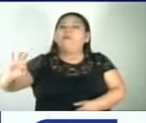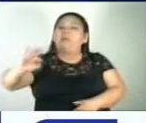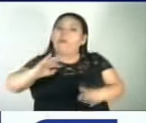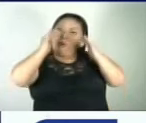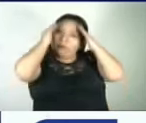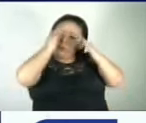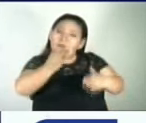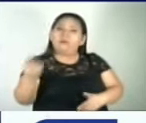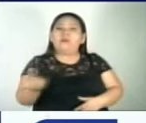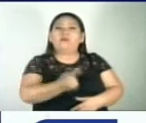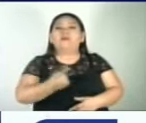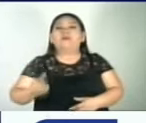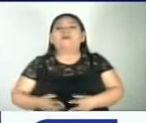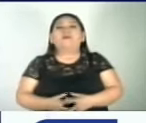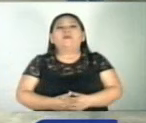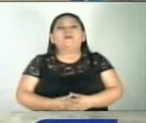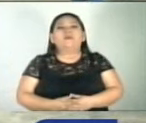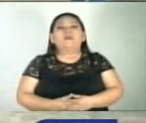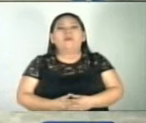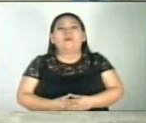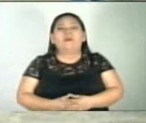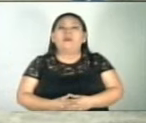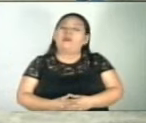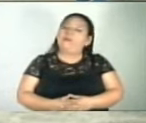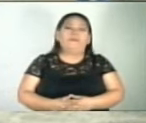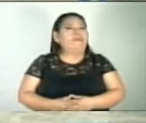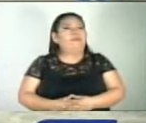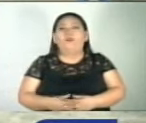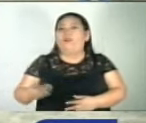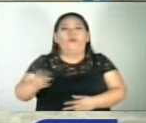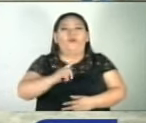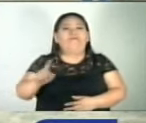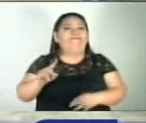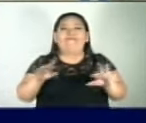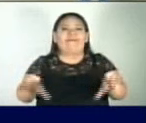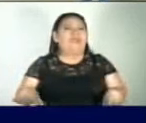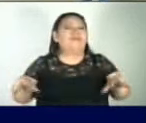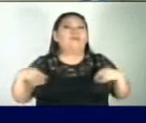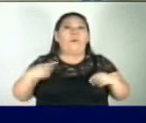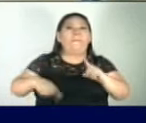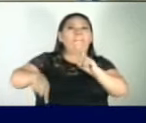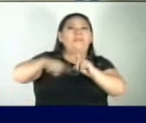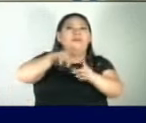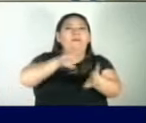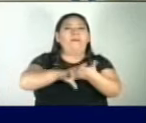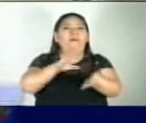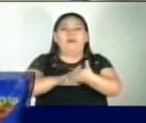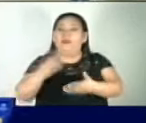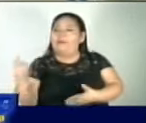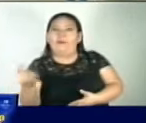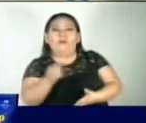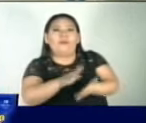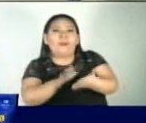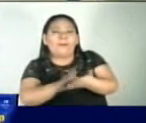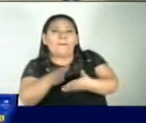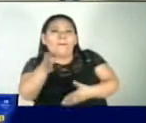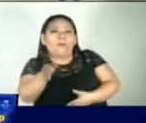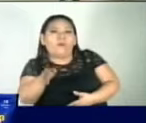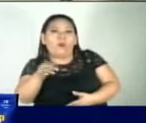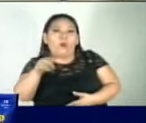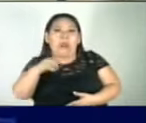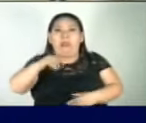los pasajeros. Y es que no vamos a permitir incrementos de pasaje a los usuarios, ni de mañana,